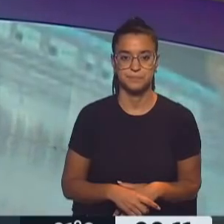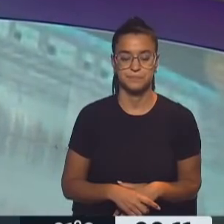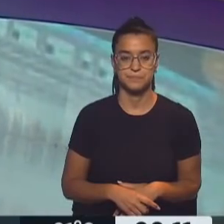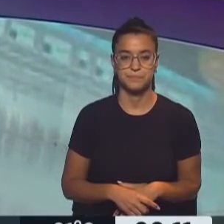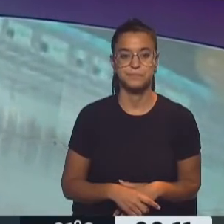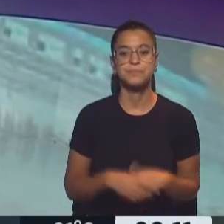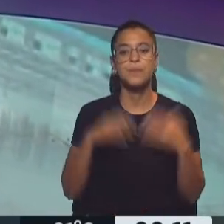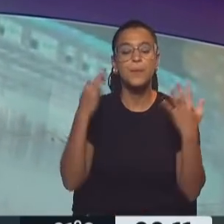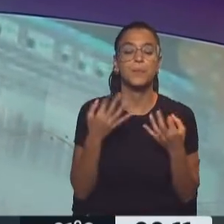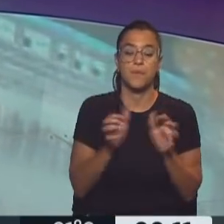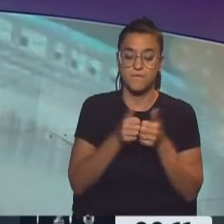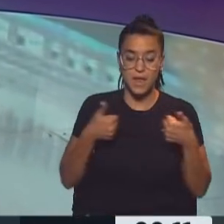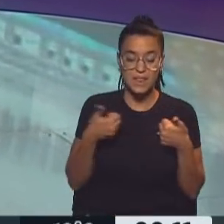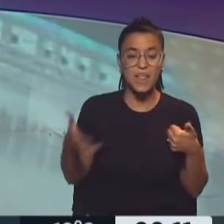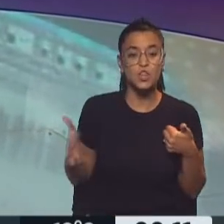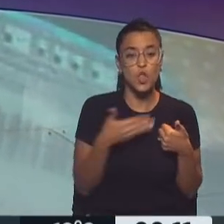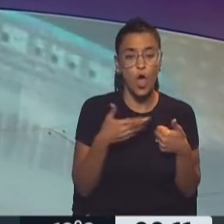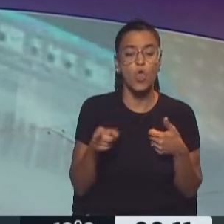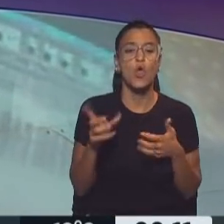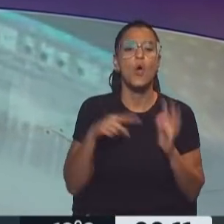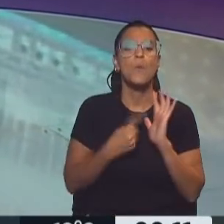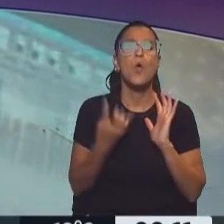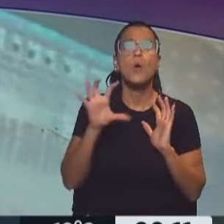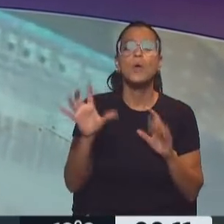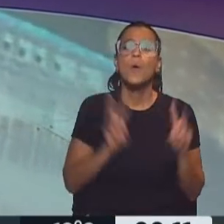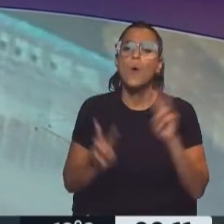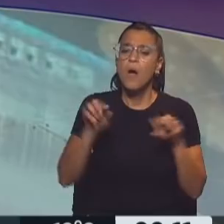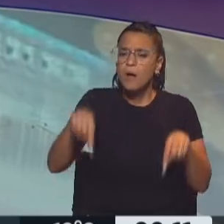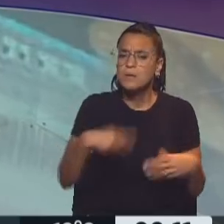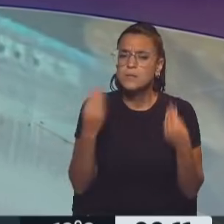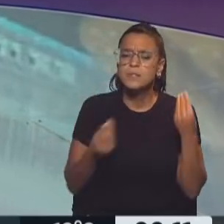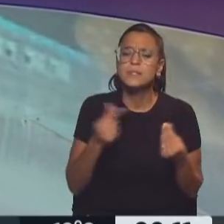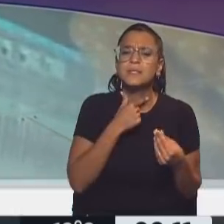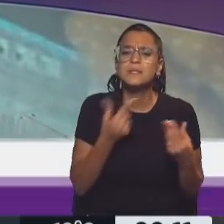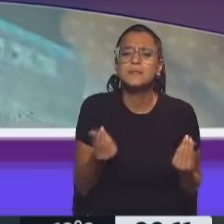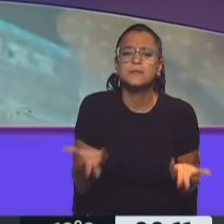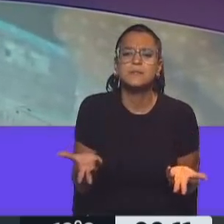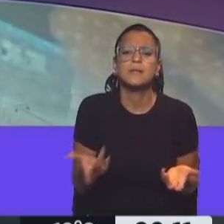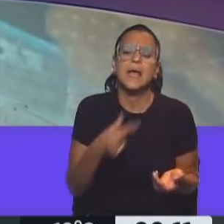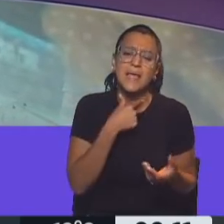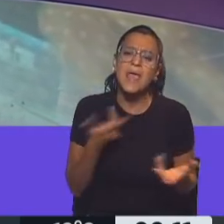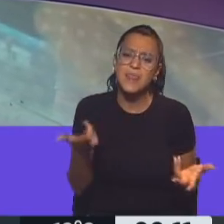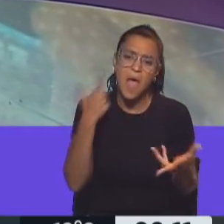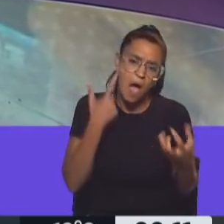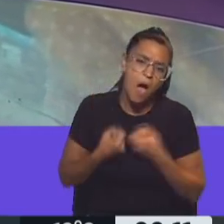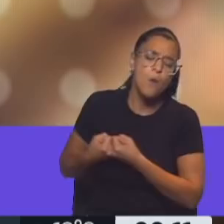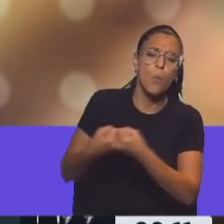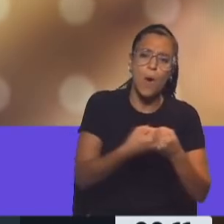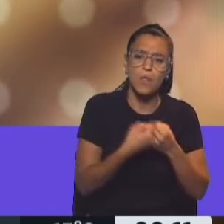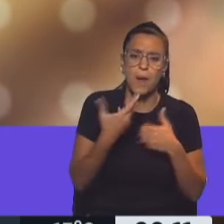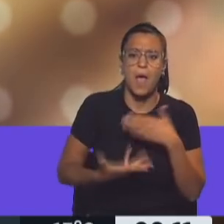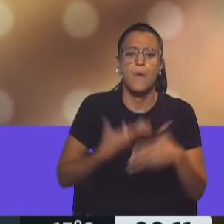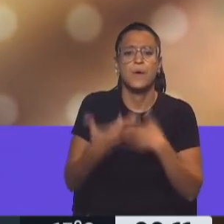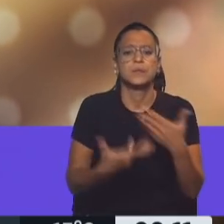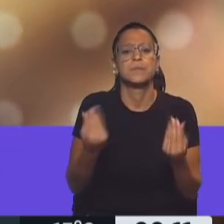y en el frente de todos en la provincia de buenos aires pero que busca por estas horas bueno con estas horas estaba tratando de reunir consensos para avanzar